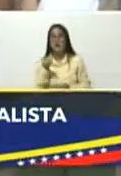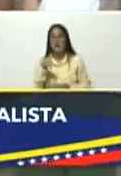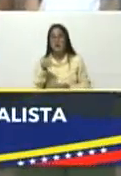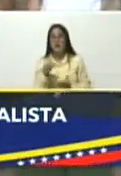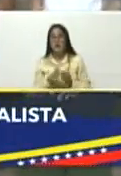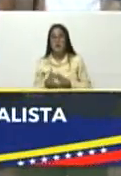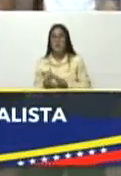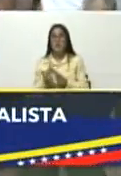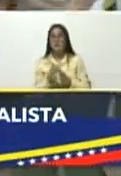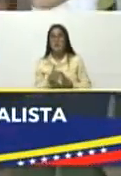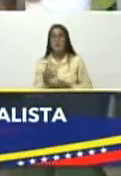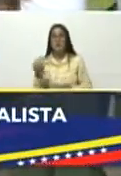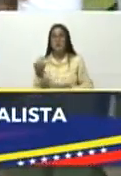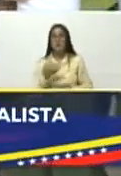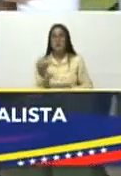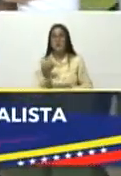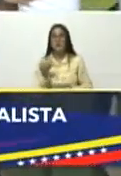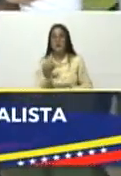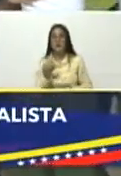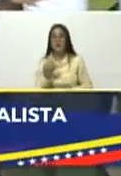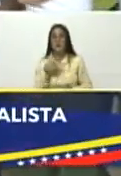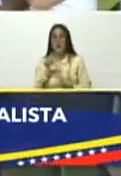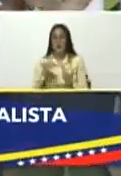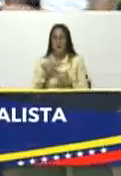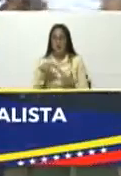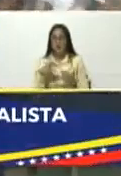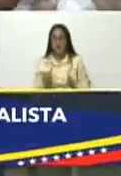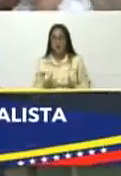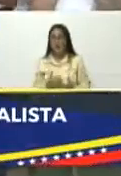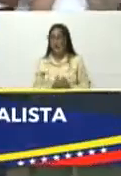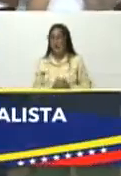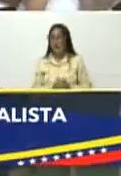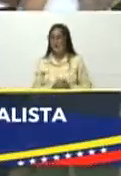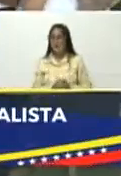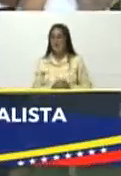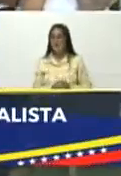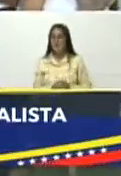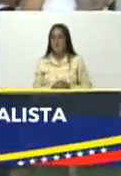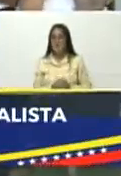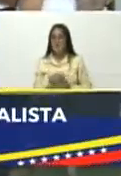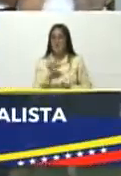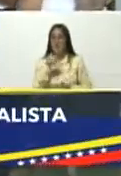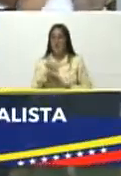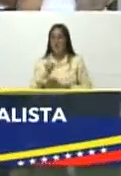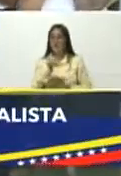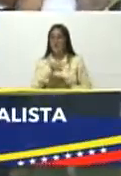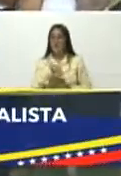son unos verdaderos gigantes revolucionarios, porque han sido ellos